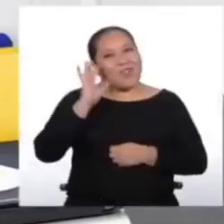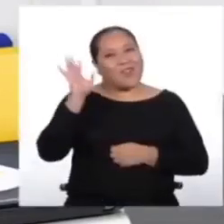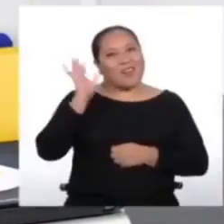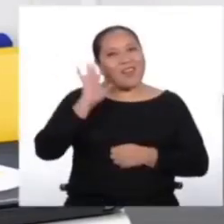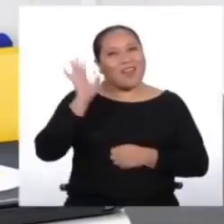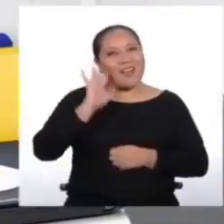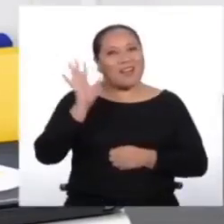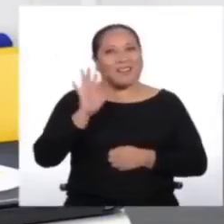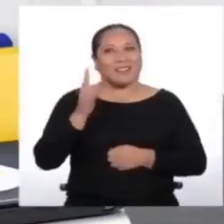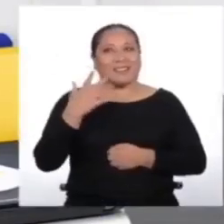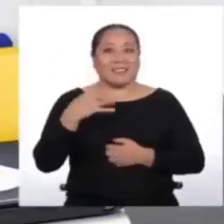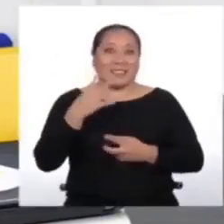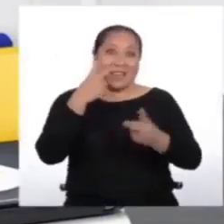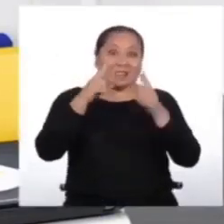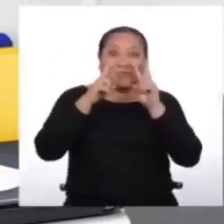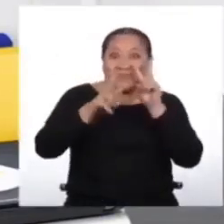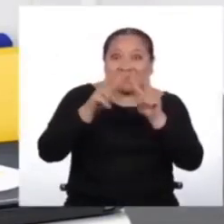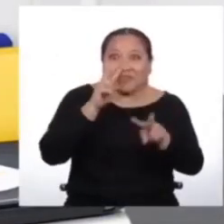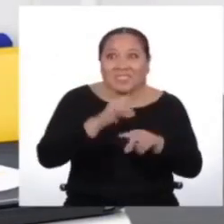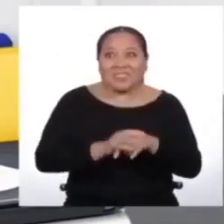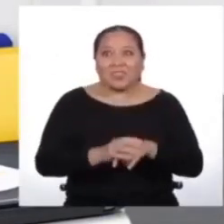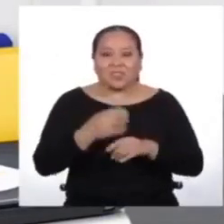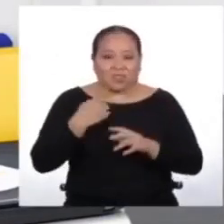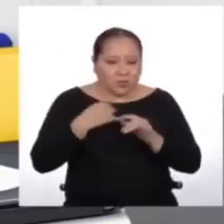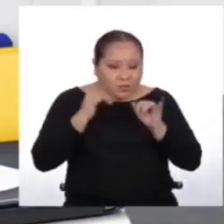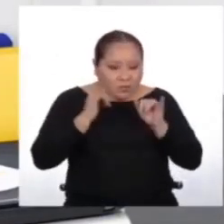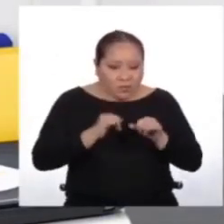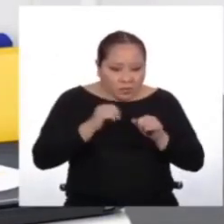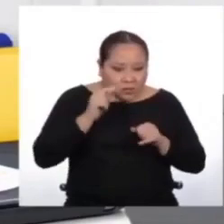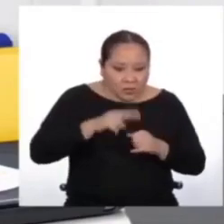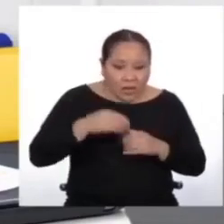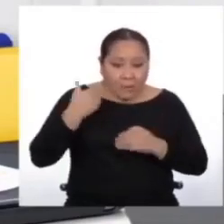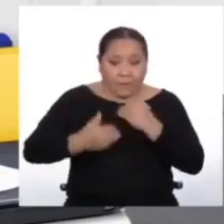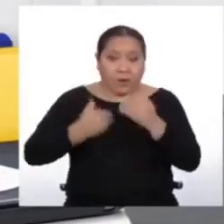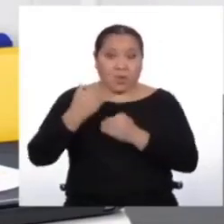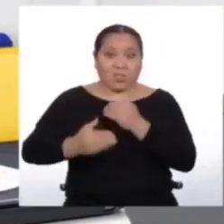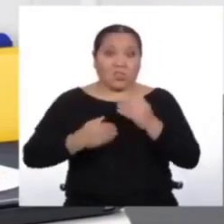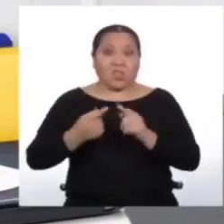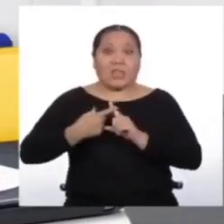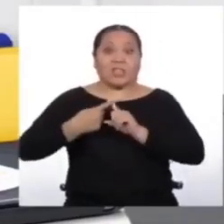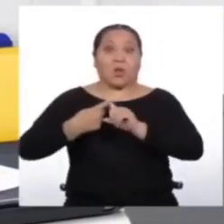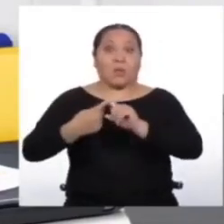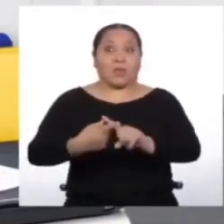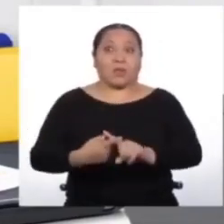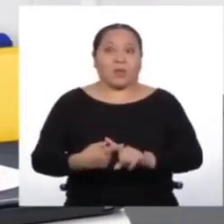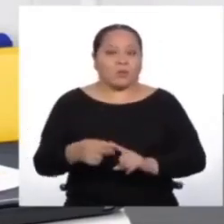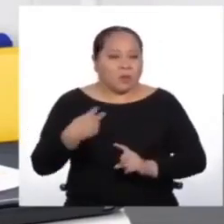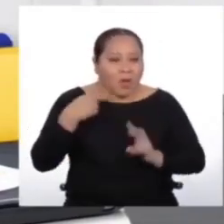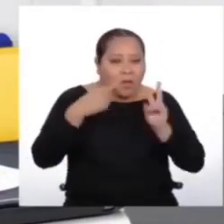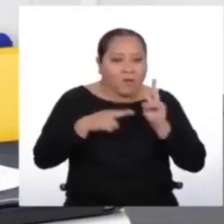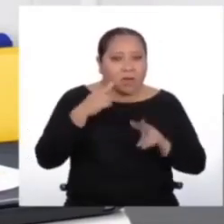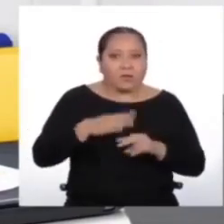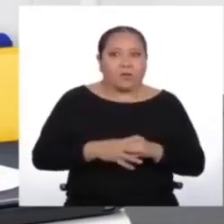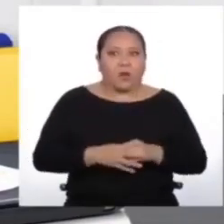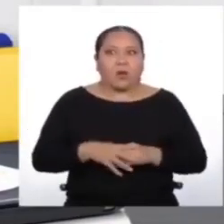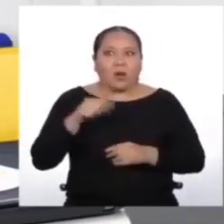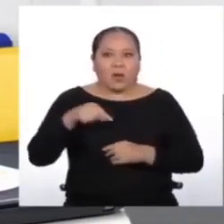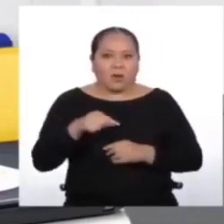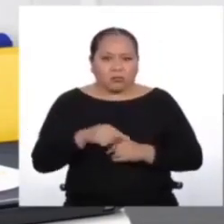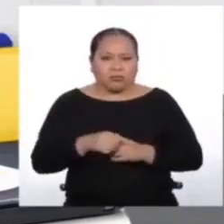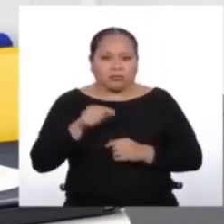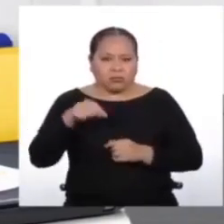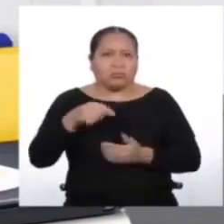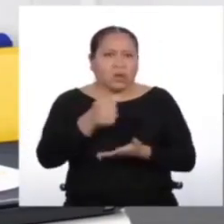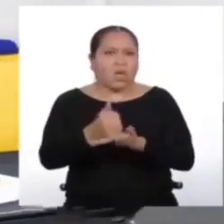Hola, hola, ya vi que están por ahí. Me he quedado pegada a esto de las progresiones geométricas porque me he dado cuenta que calcularlas es bien